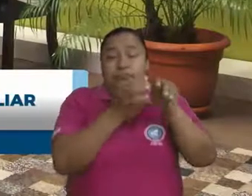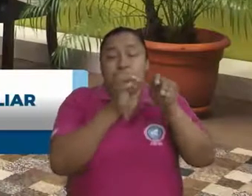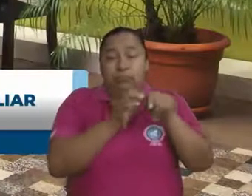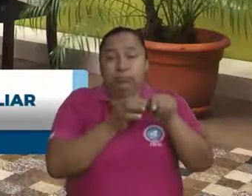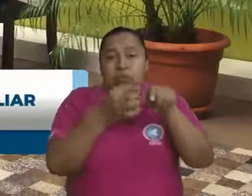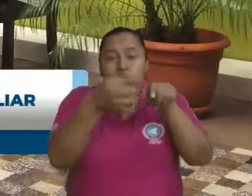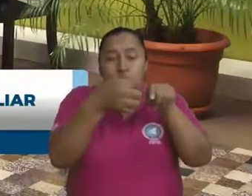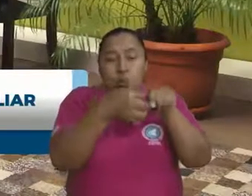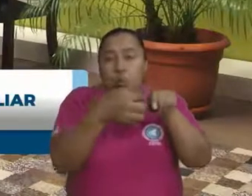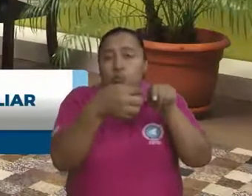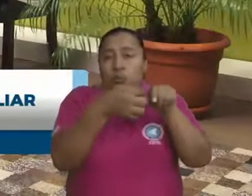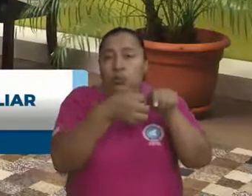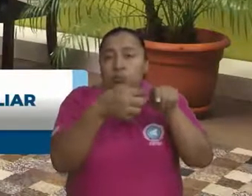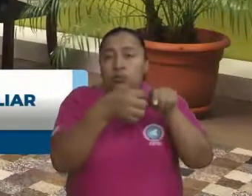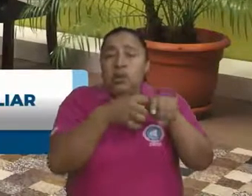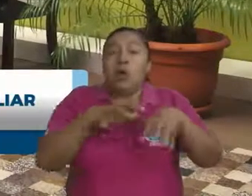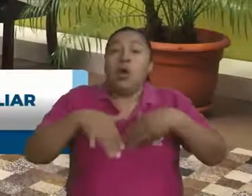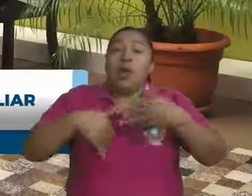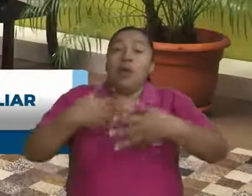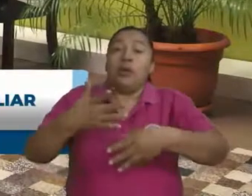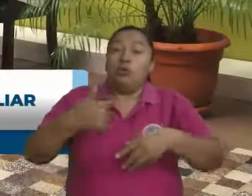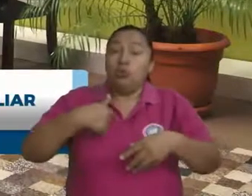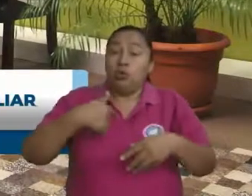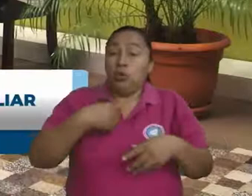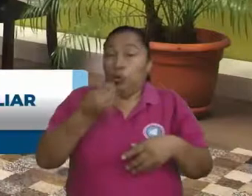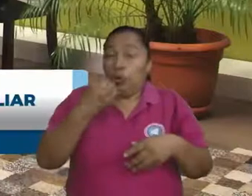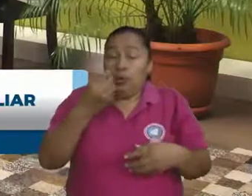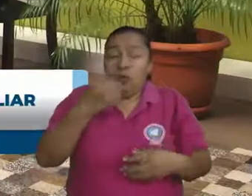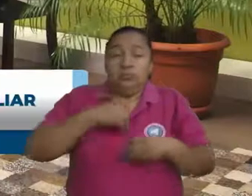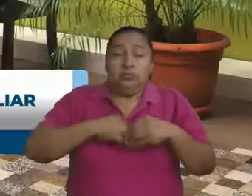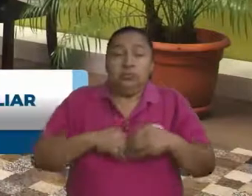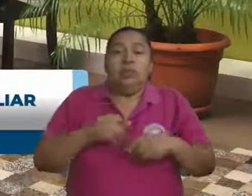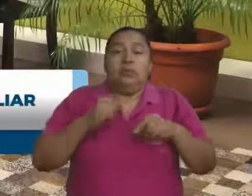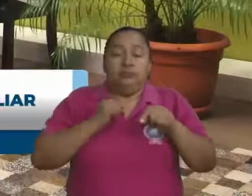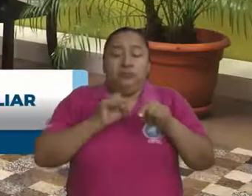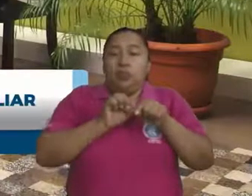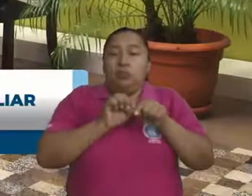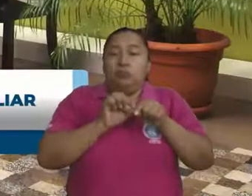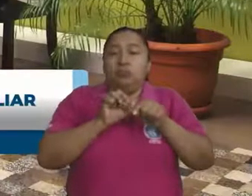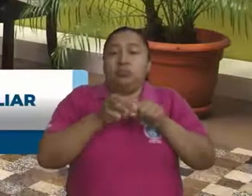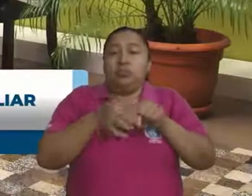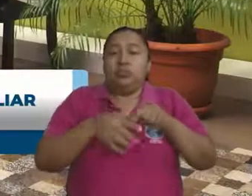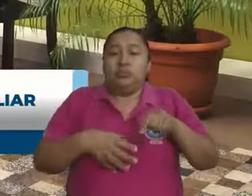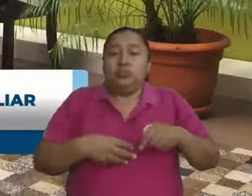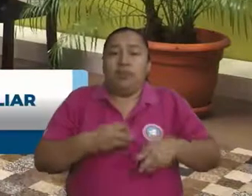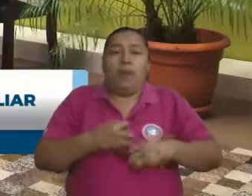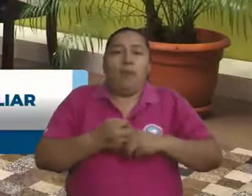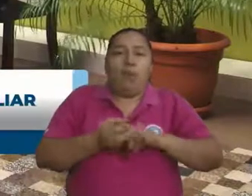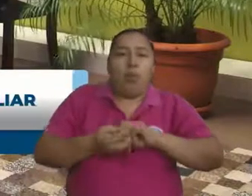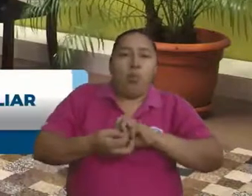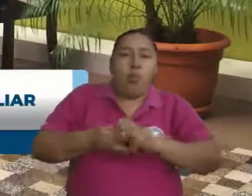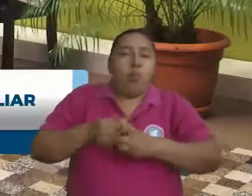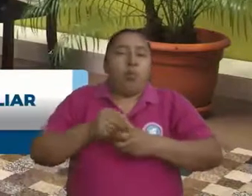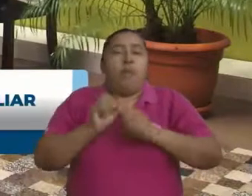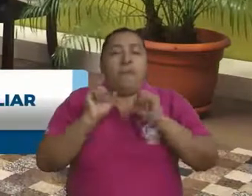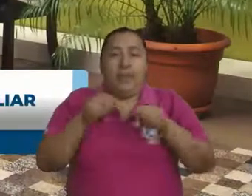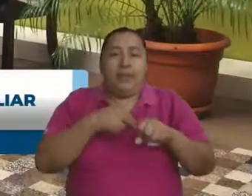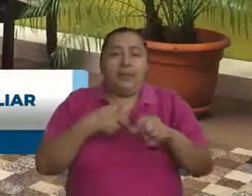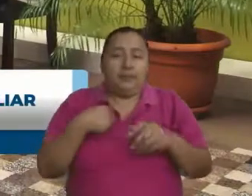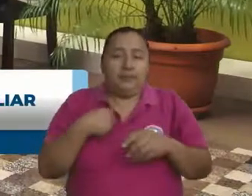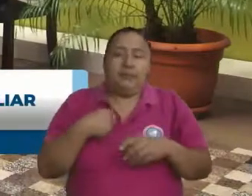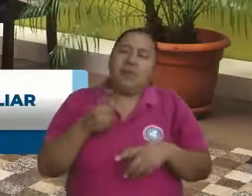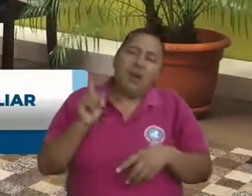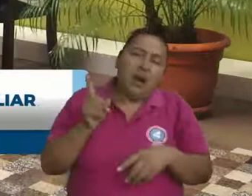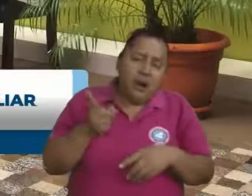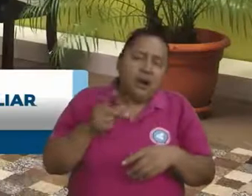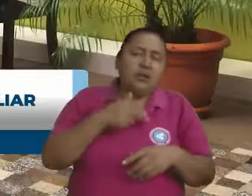biliar para que al momento de comer nosotros podamos expulsar la cantidad de bilis necesaria para escindir estas moléculas de grasa. Esto tiene que ver, doctor,